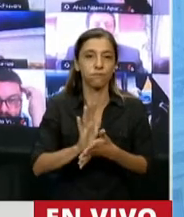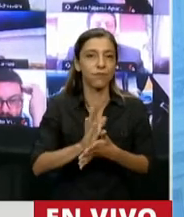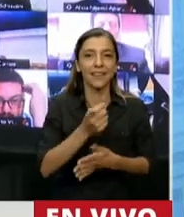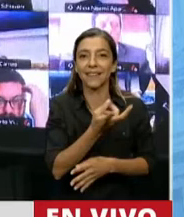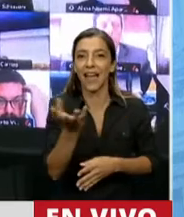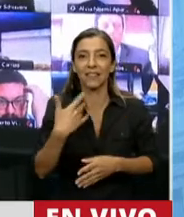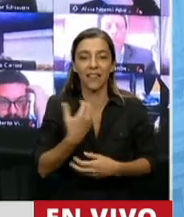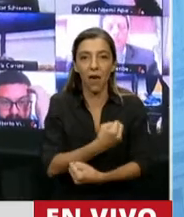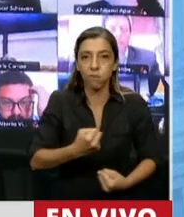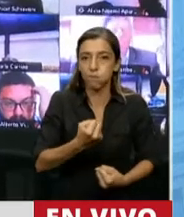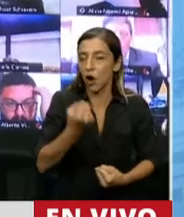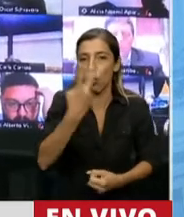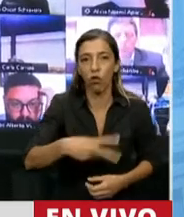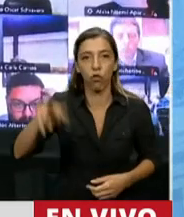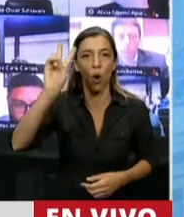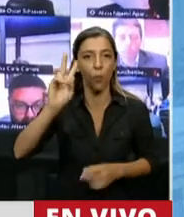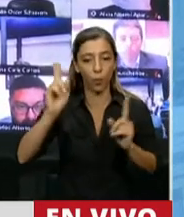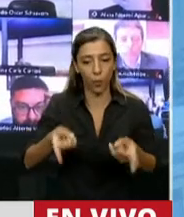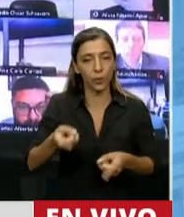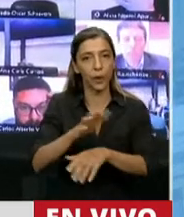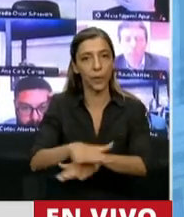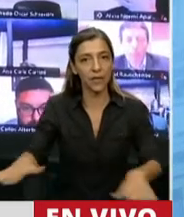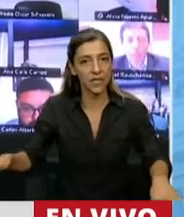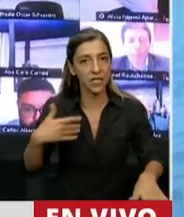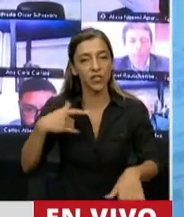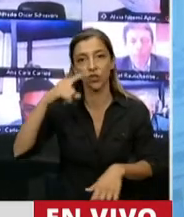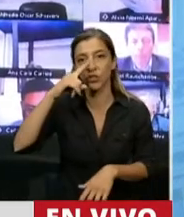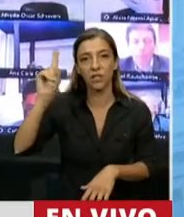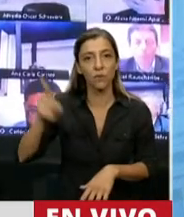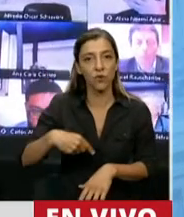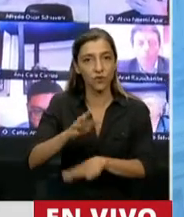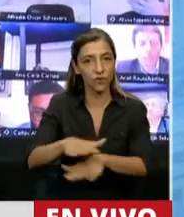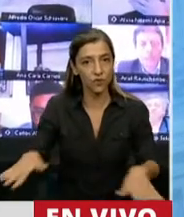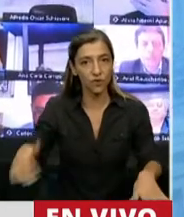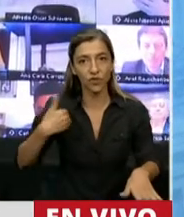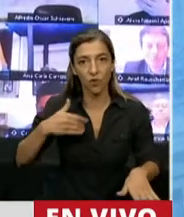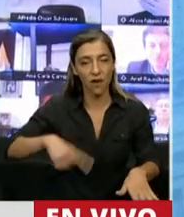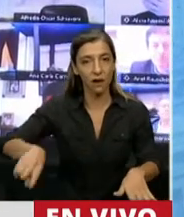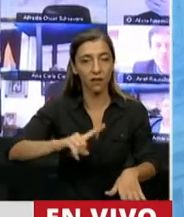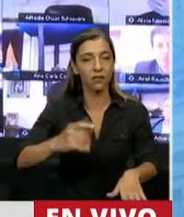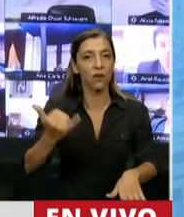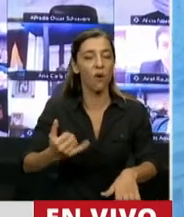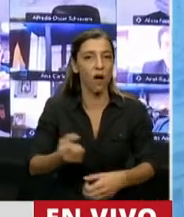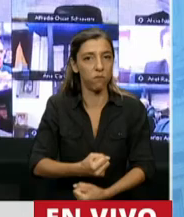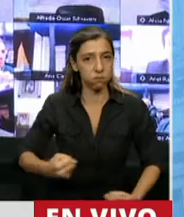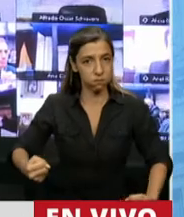en la Argentina de obesidad infantil. El 7% de nuestros niños en la Argentina son obesos.